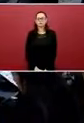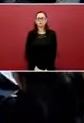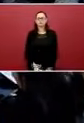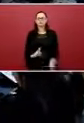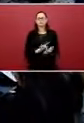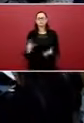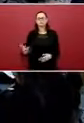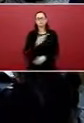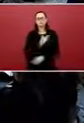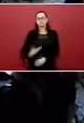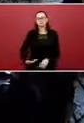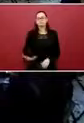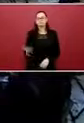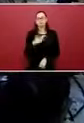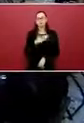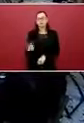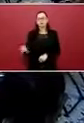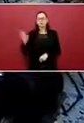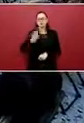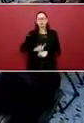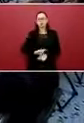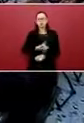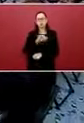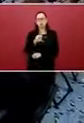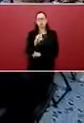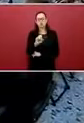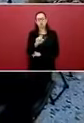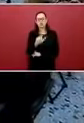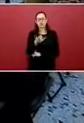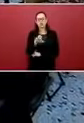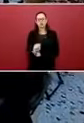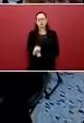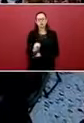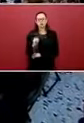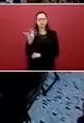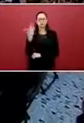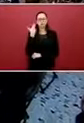Gracias, presidente. Buenos días. José Luis Rosales, de Radio Seguridad.